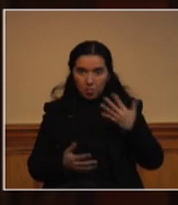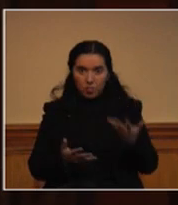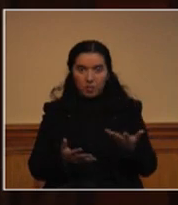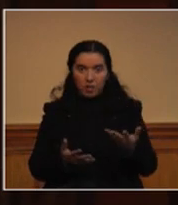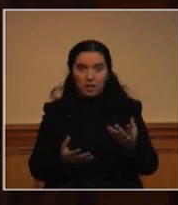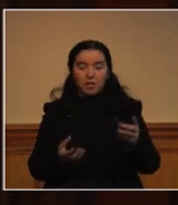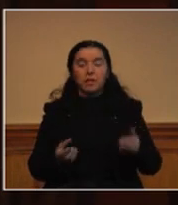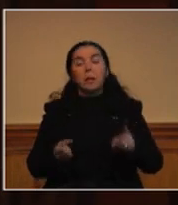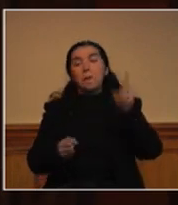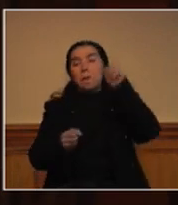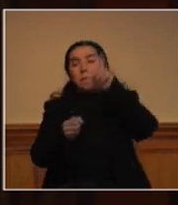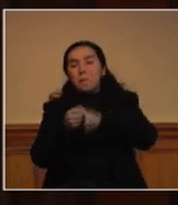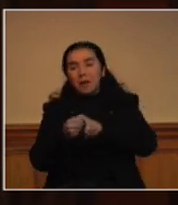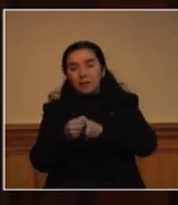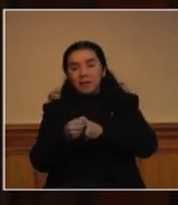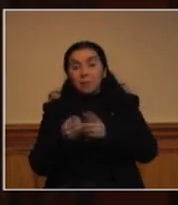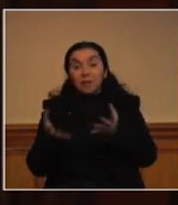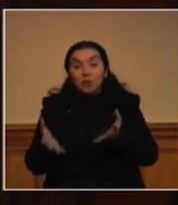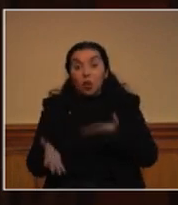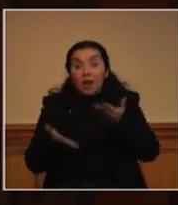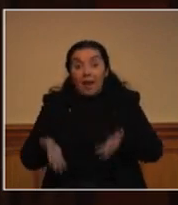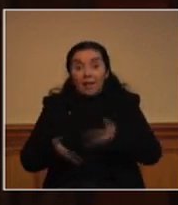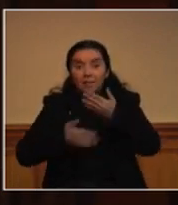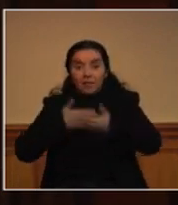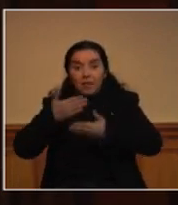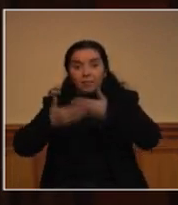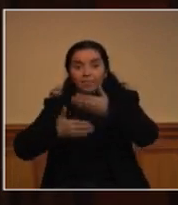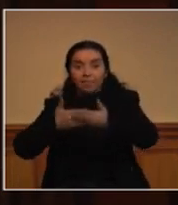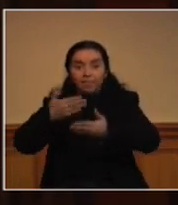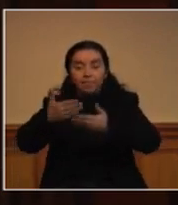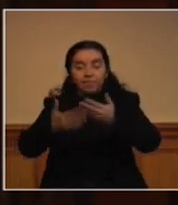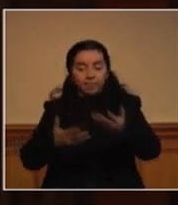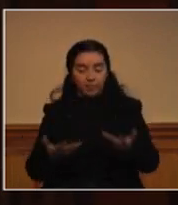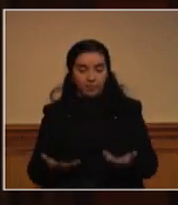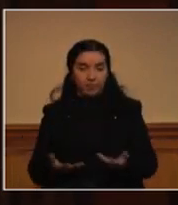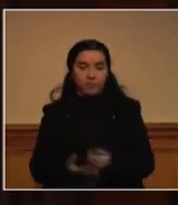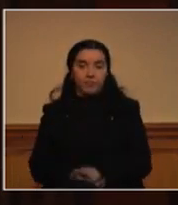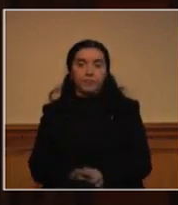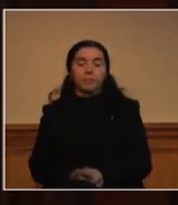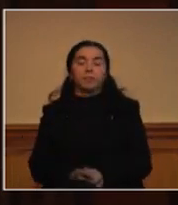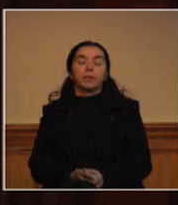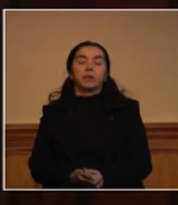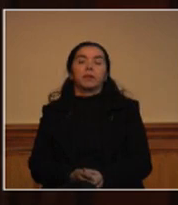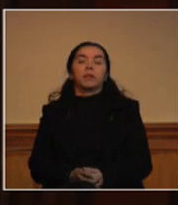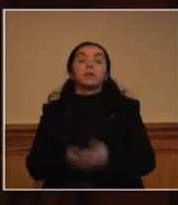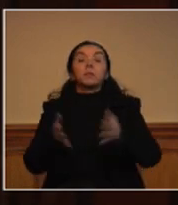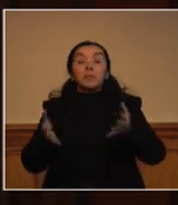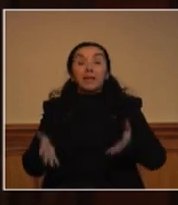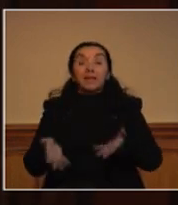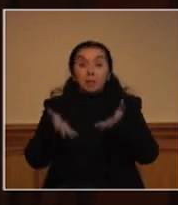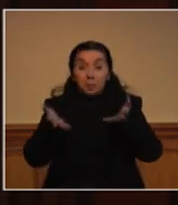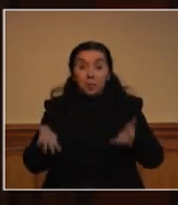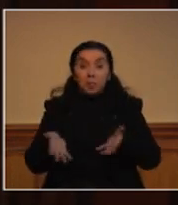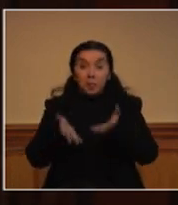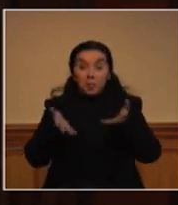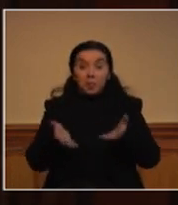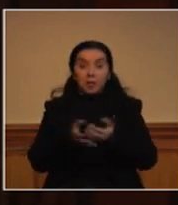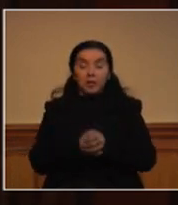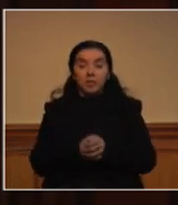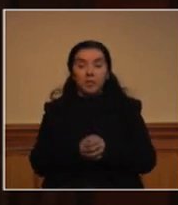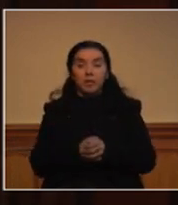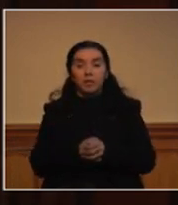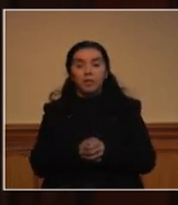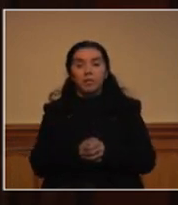tener una participación activa en el proceso de aprendizaje. Esto les llevará a estar motivados y a tener